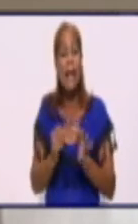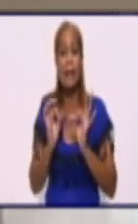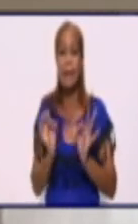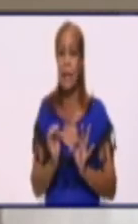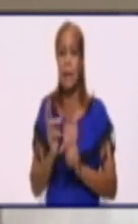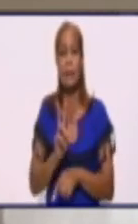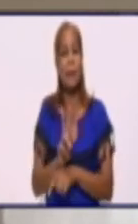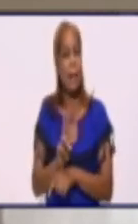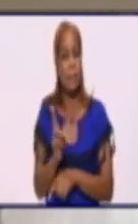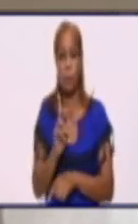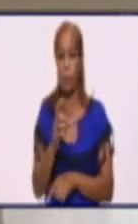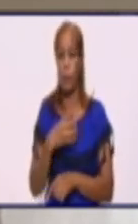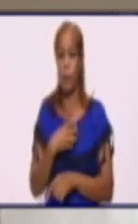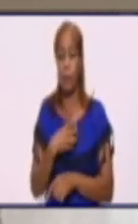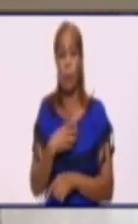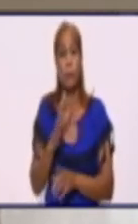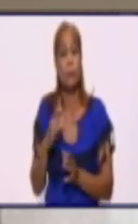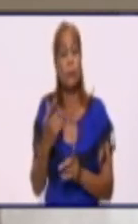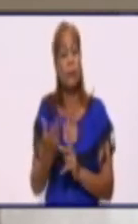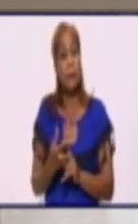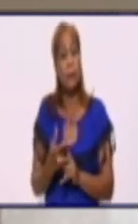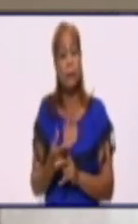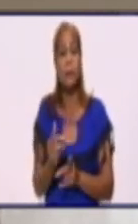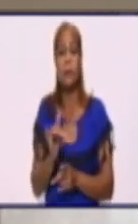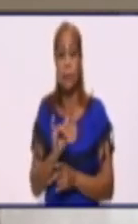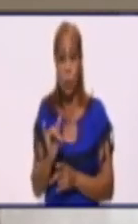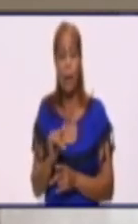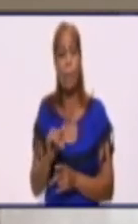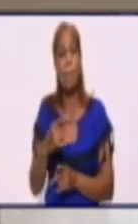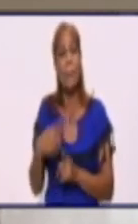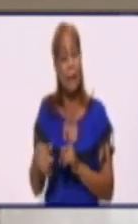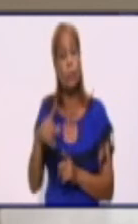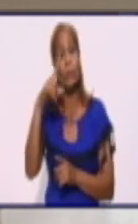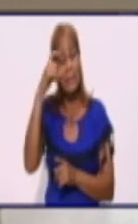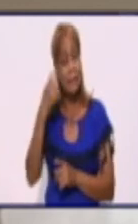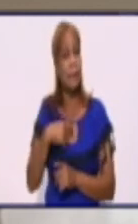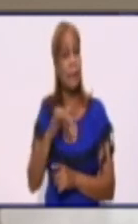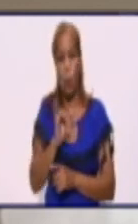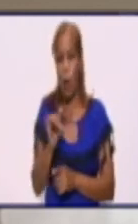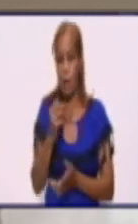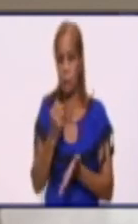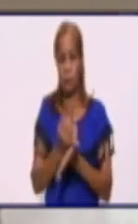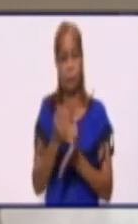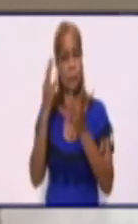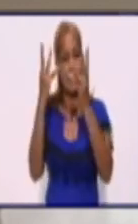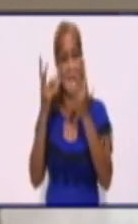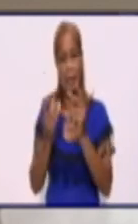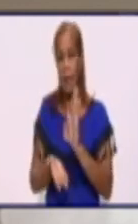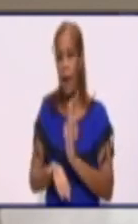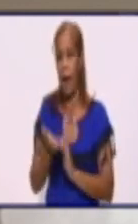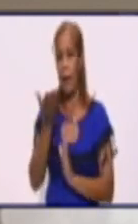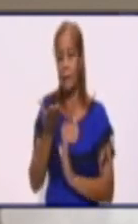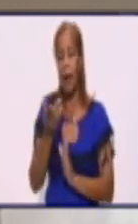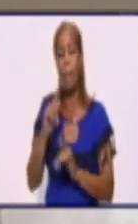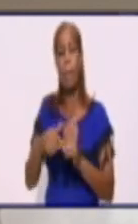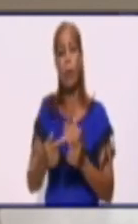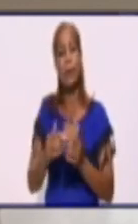la idea, ¿no? De que, pero sí estamos confirmando una cifra alta. teniendo en cuenta lo que estamos procesando,